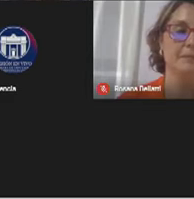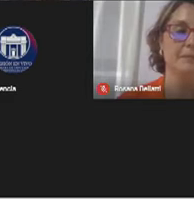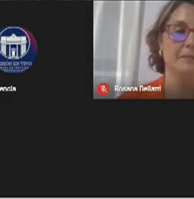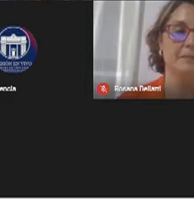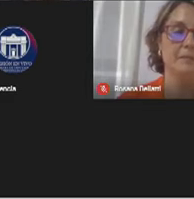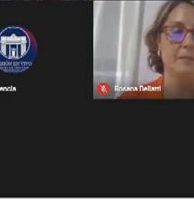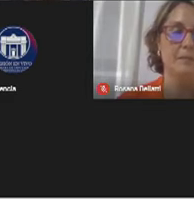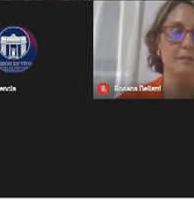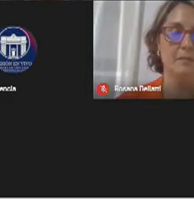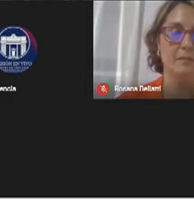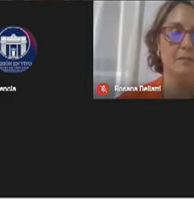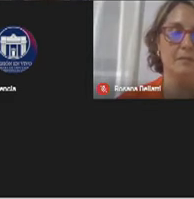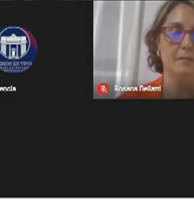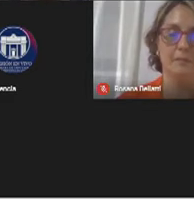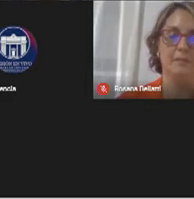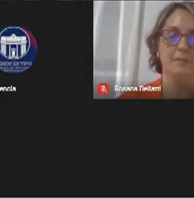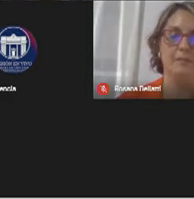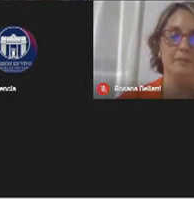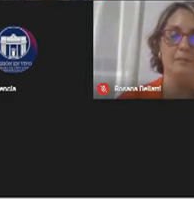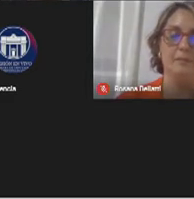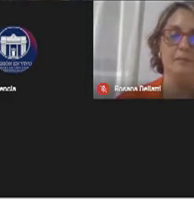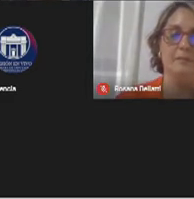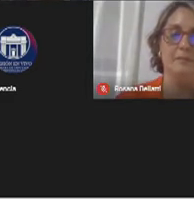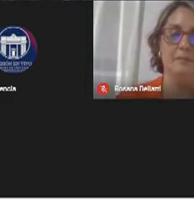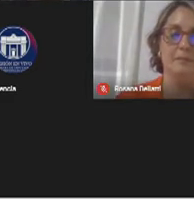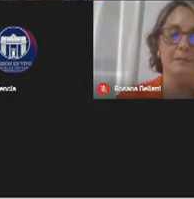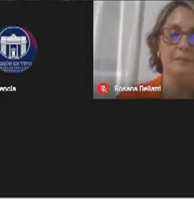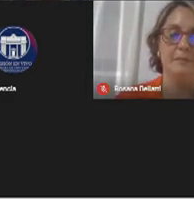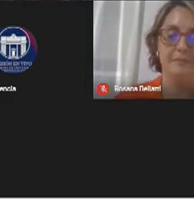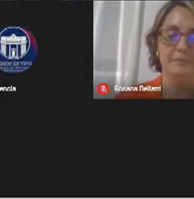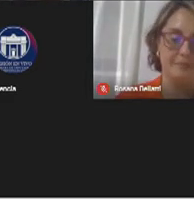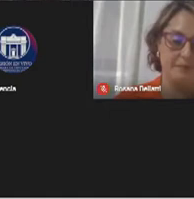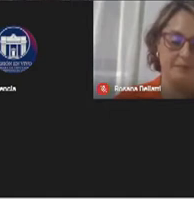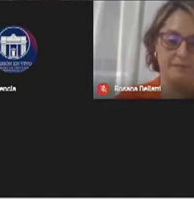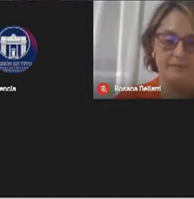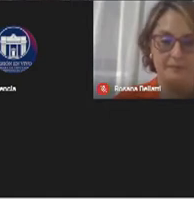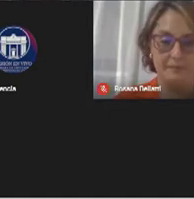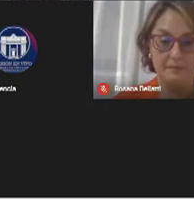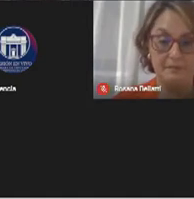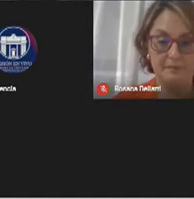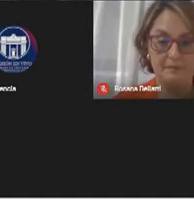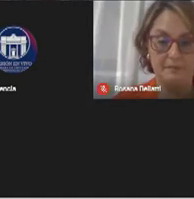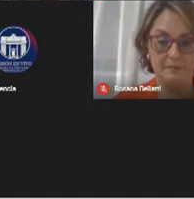en su línea ni presente gonzález